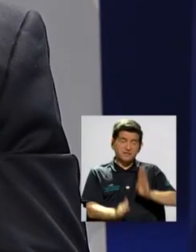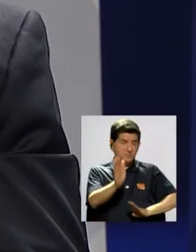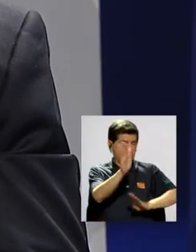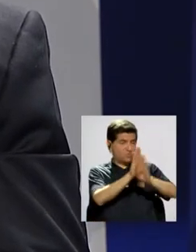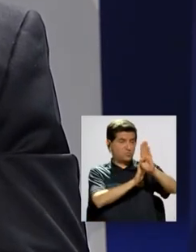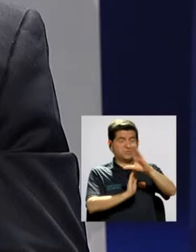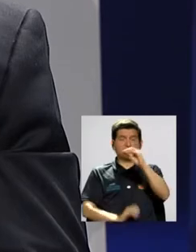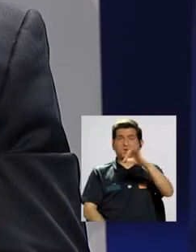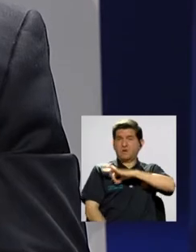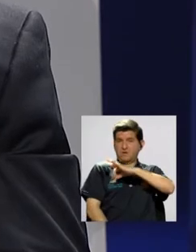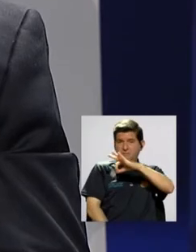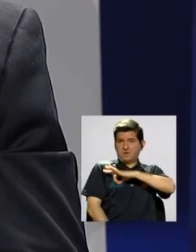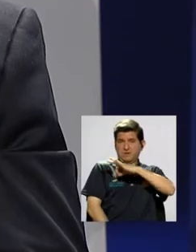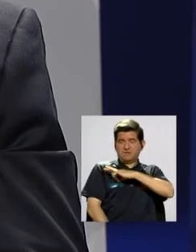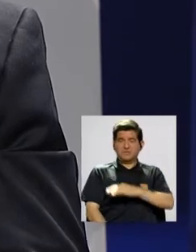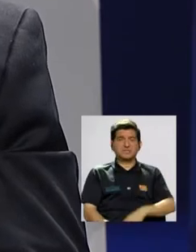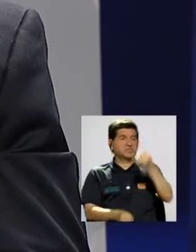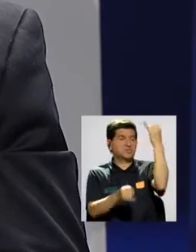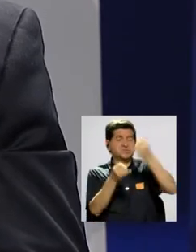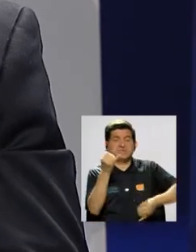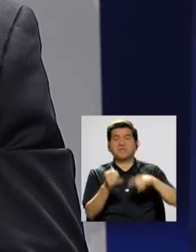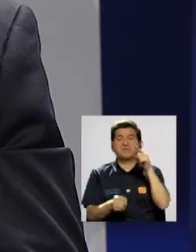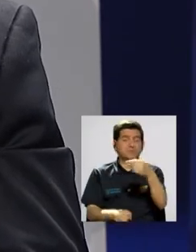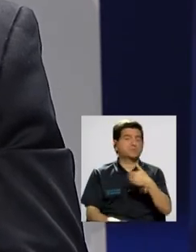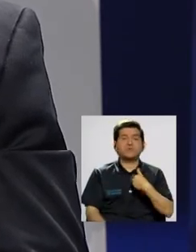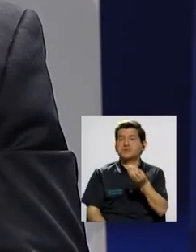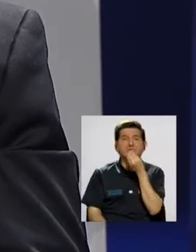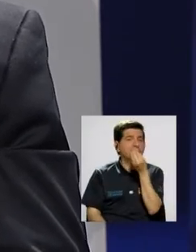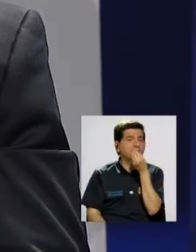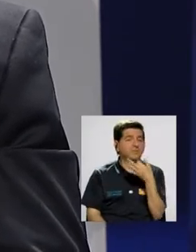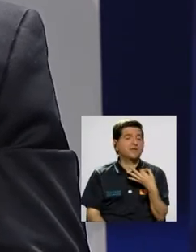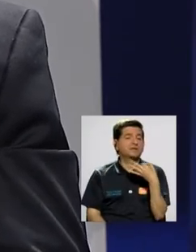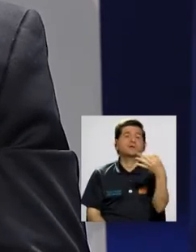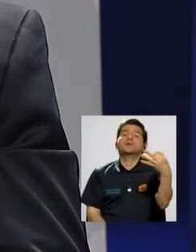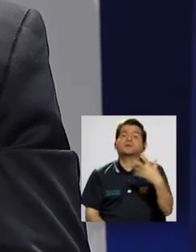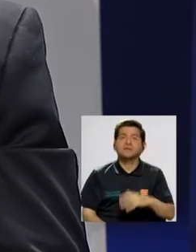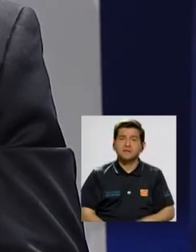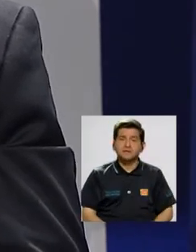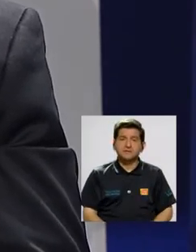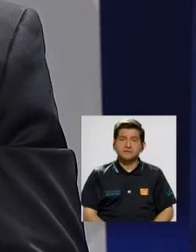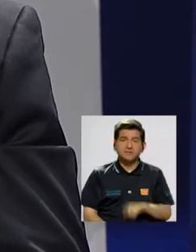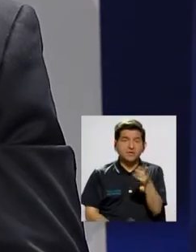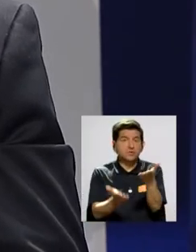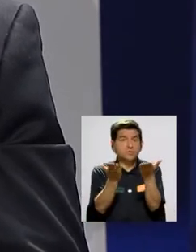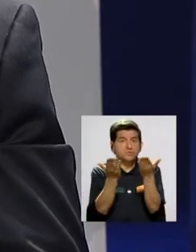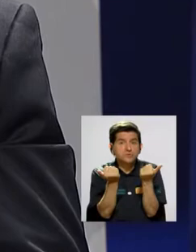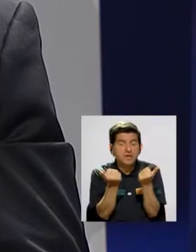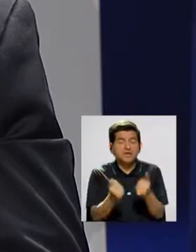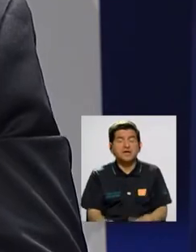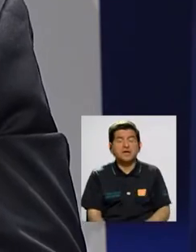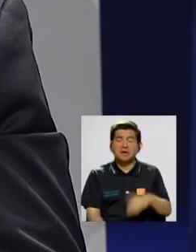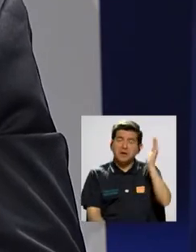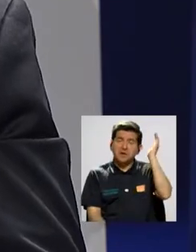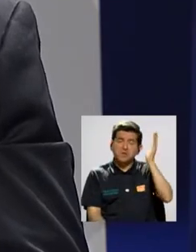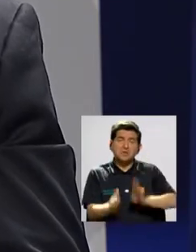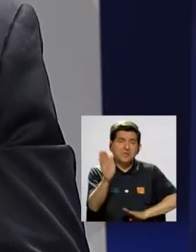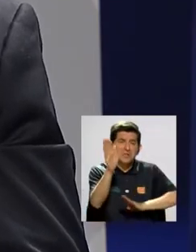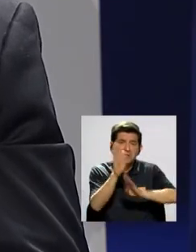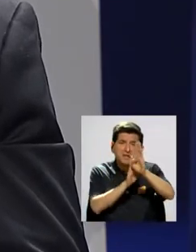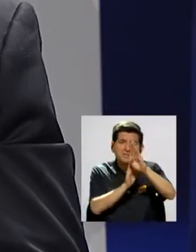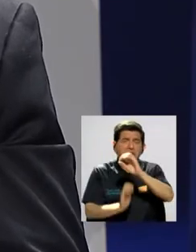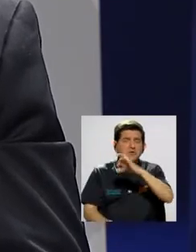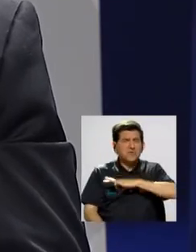y el bienestar se acaban cuando usted no tiene que comer cada día. Y después usted quiere lanzar discursos de desarrollo y de